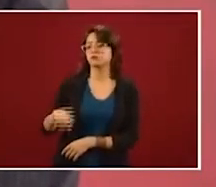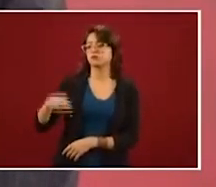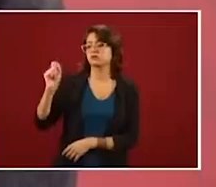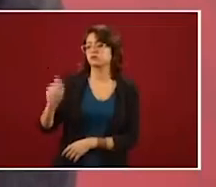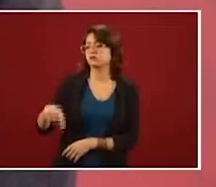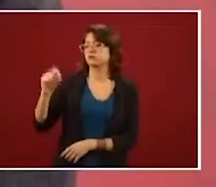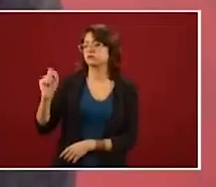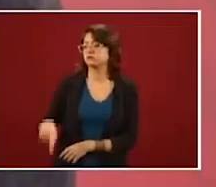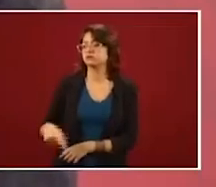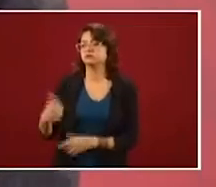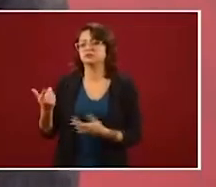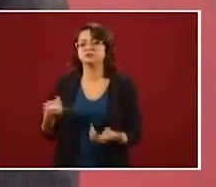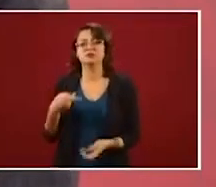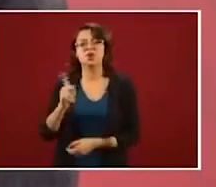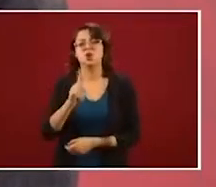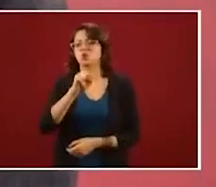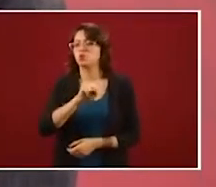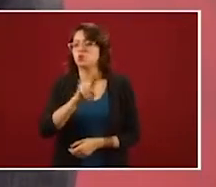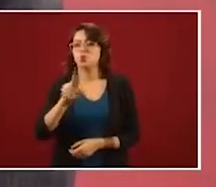porque no se consideraba